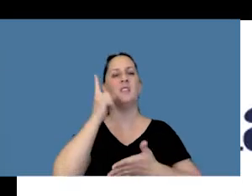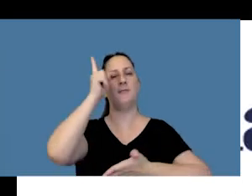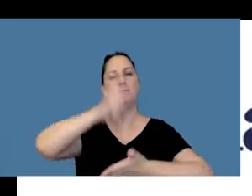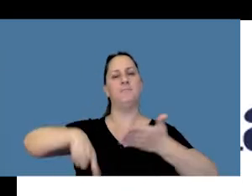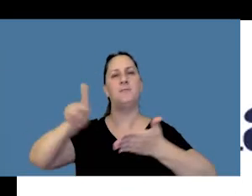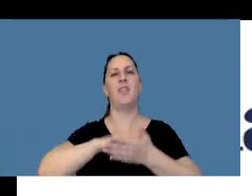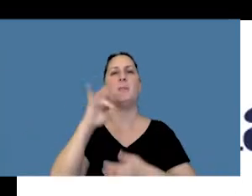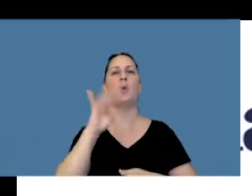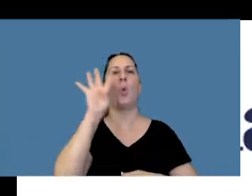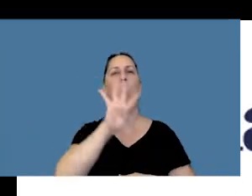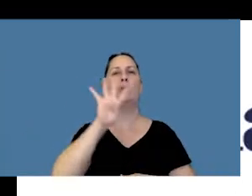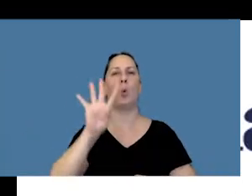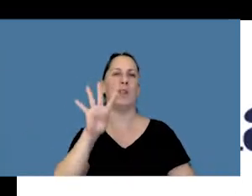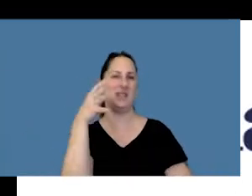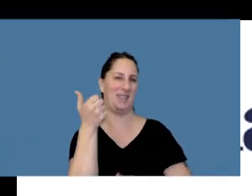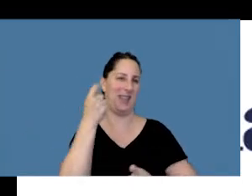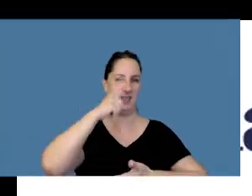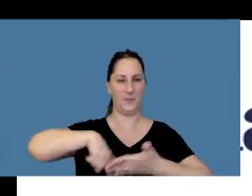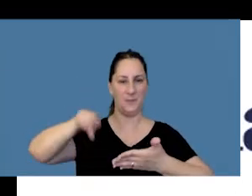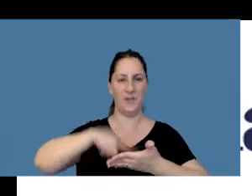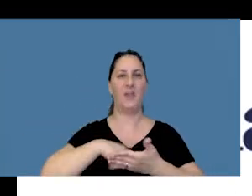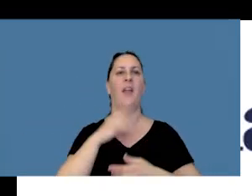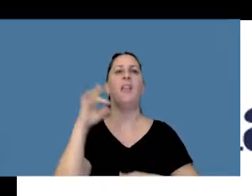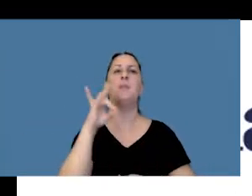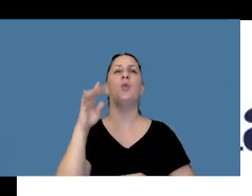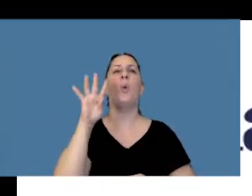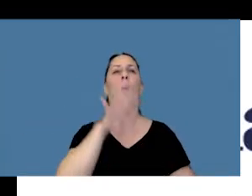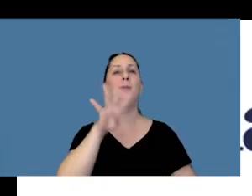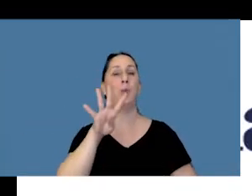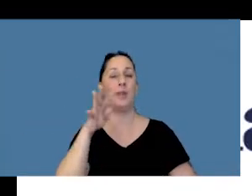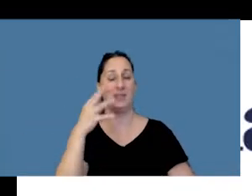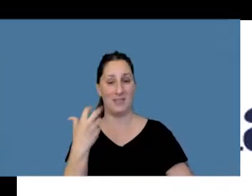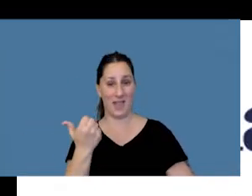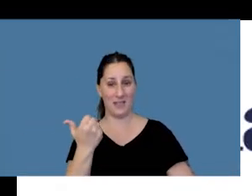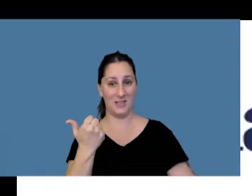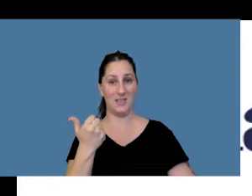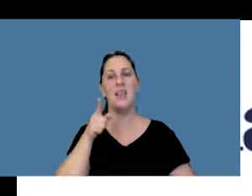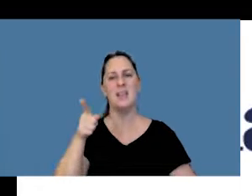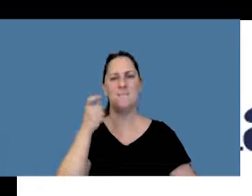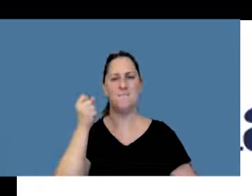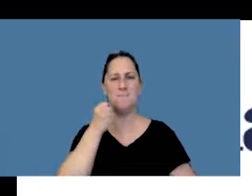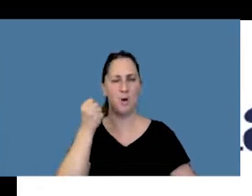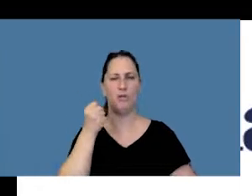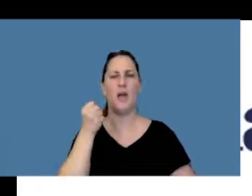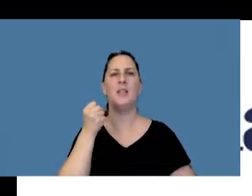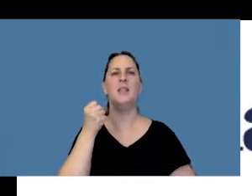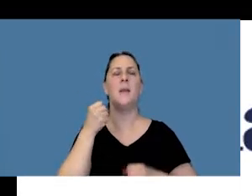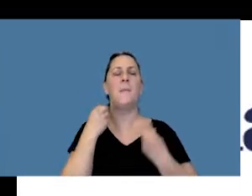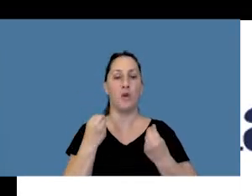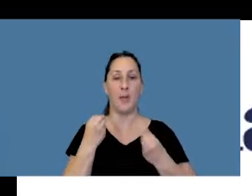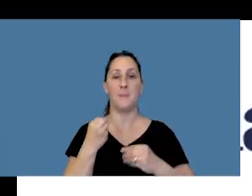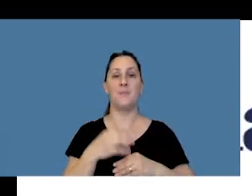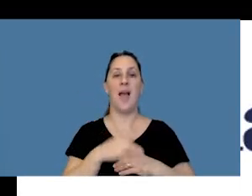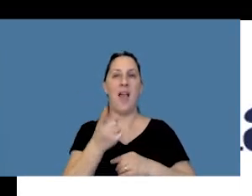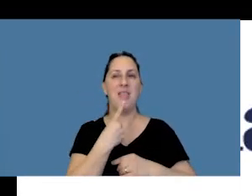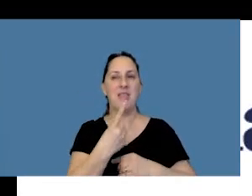disposición 446. La disposición 446 es importante a los efectos de que